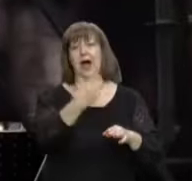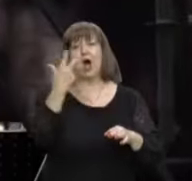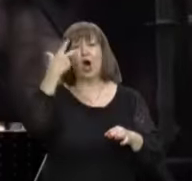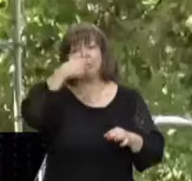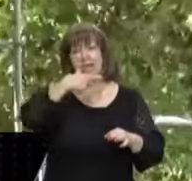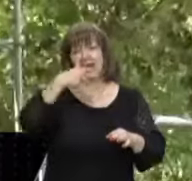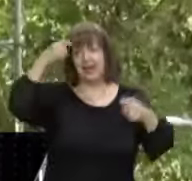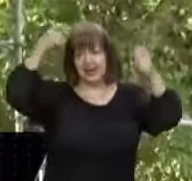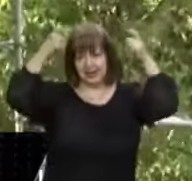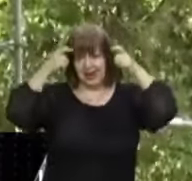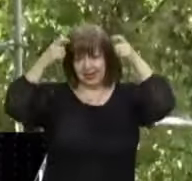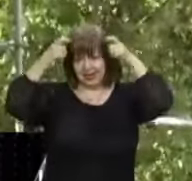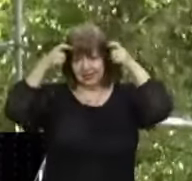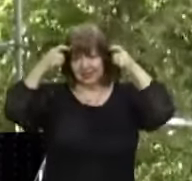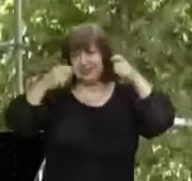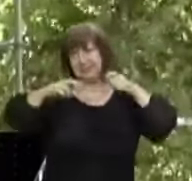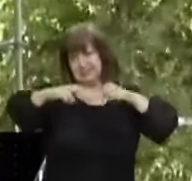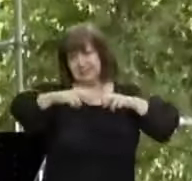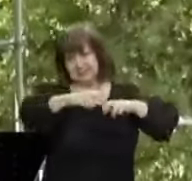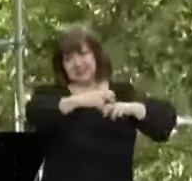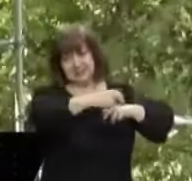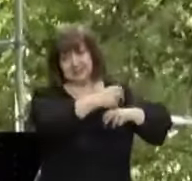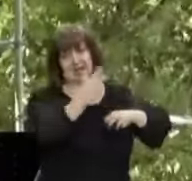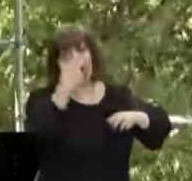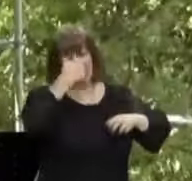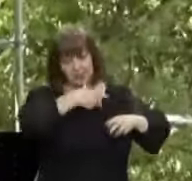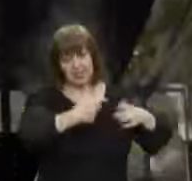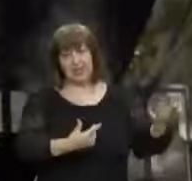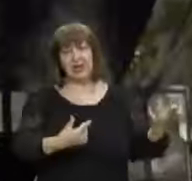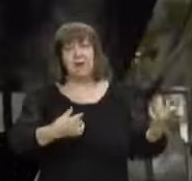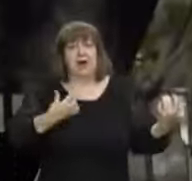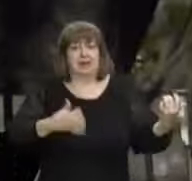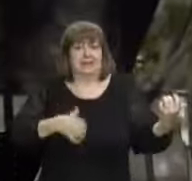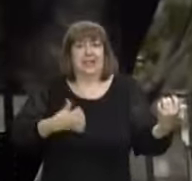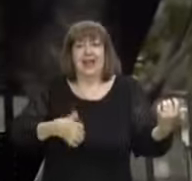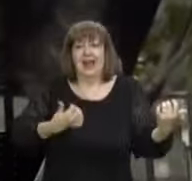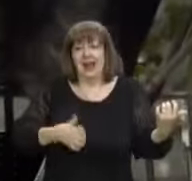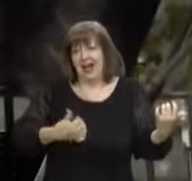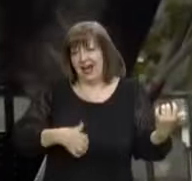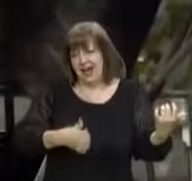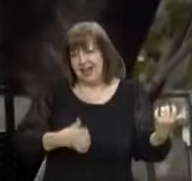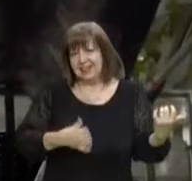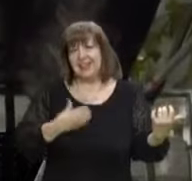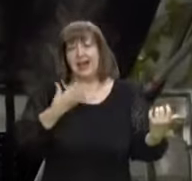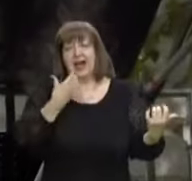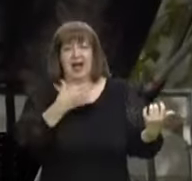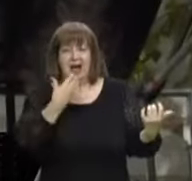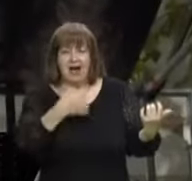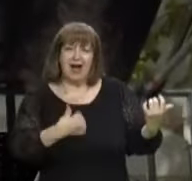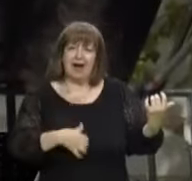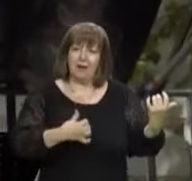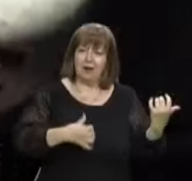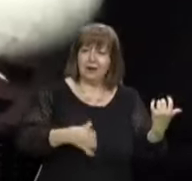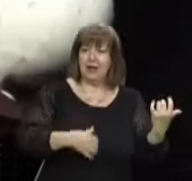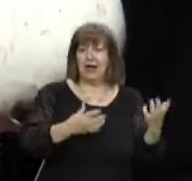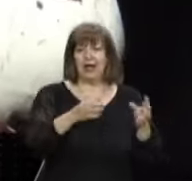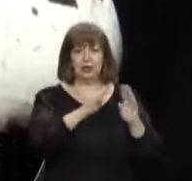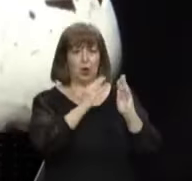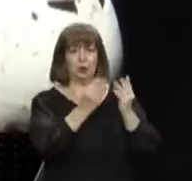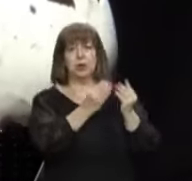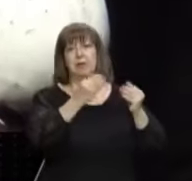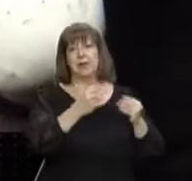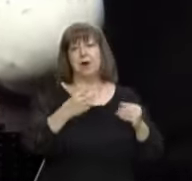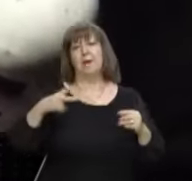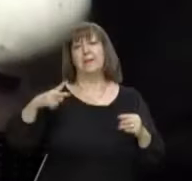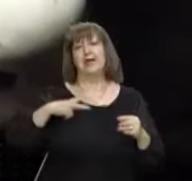¿no? Donde viene algún artista de nivel nacional o internacional y se hace una serenata a todas las candidatas allí